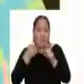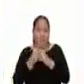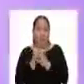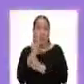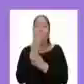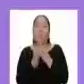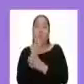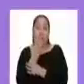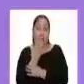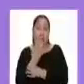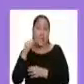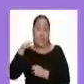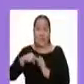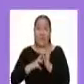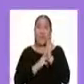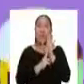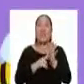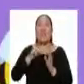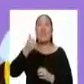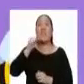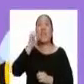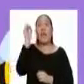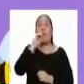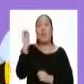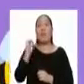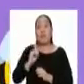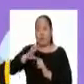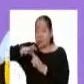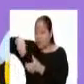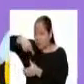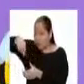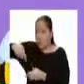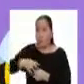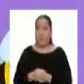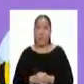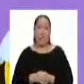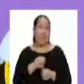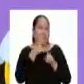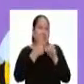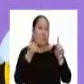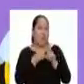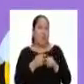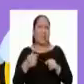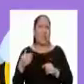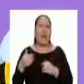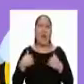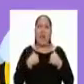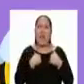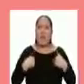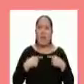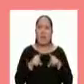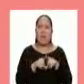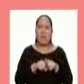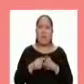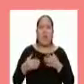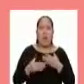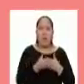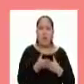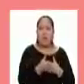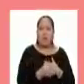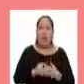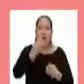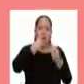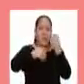mundial. Y ni qué decir de las especies de animales, acuáticos, ovíparos, voladores, insectos,